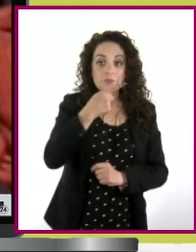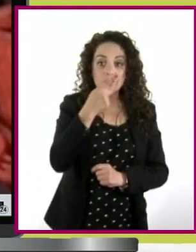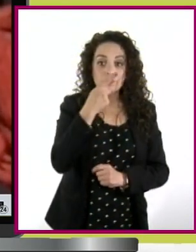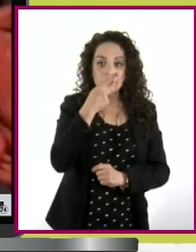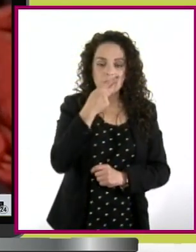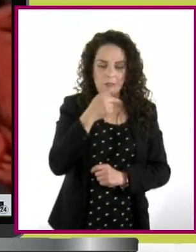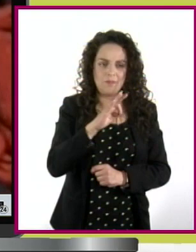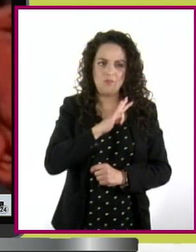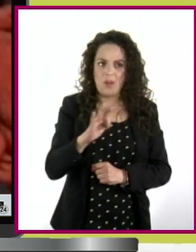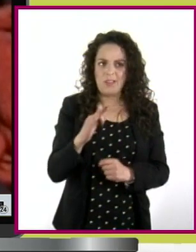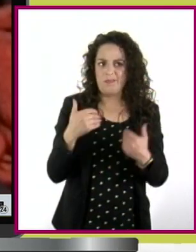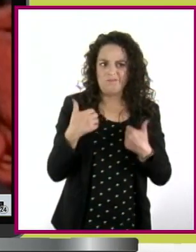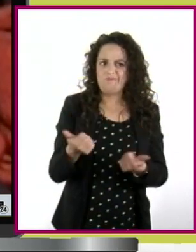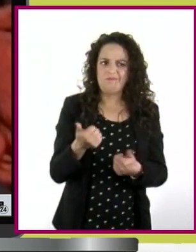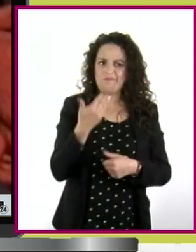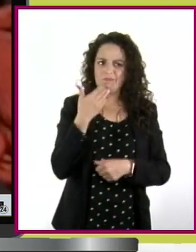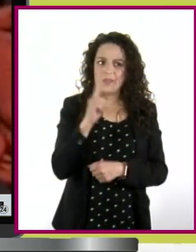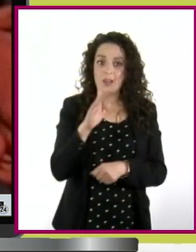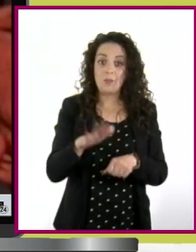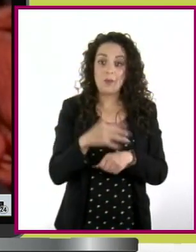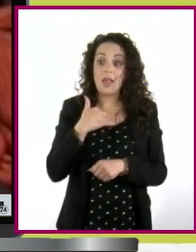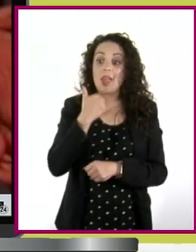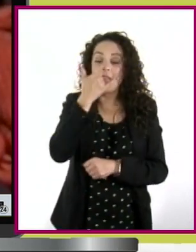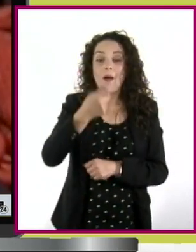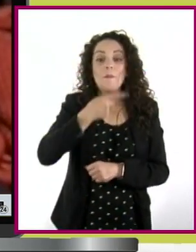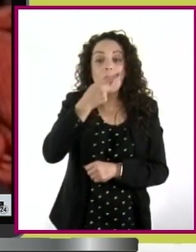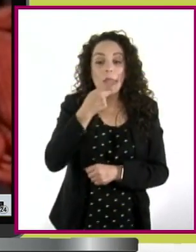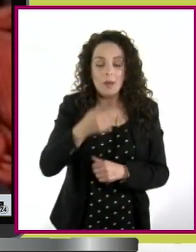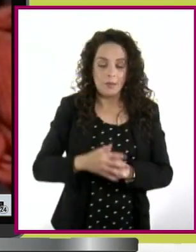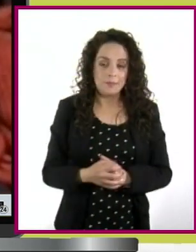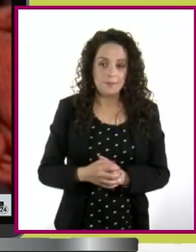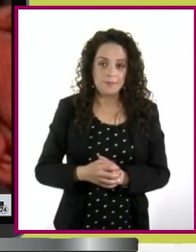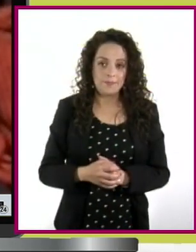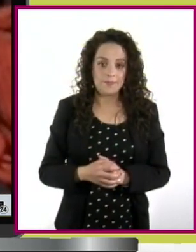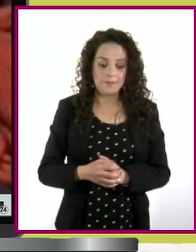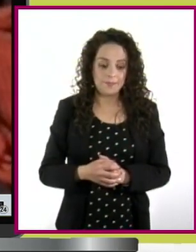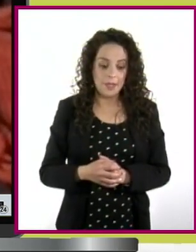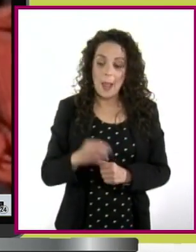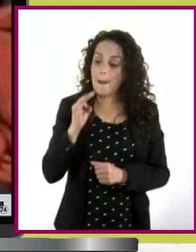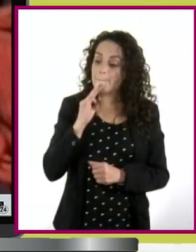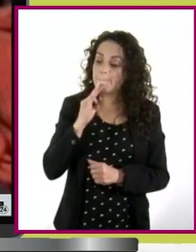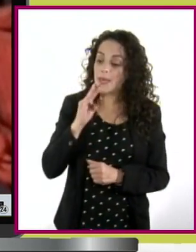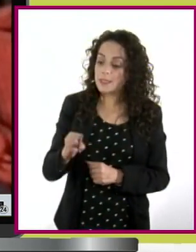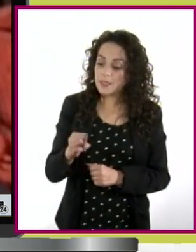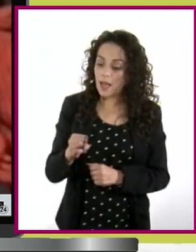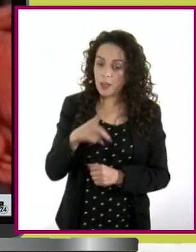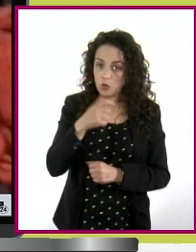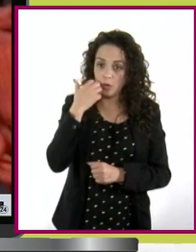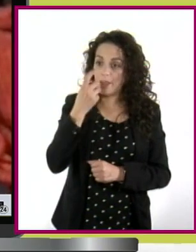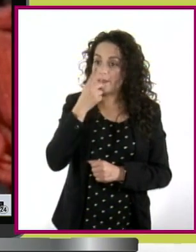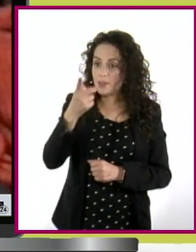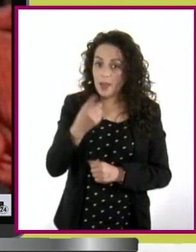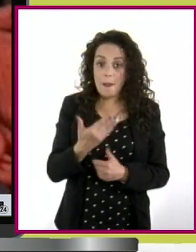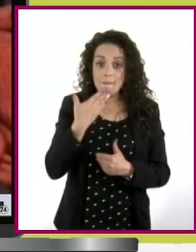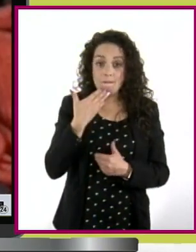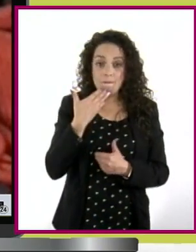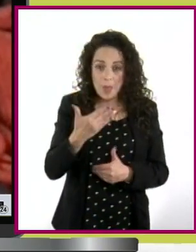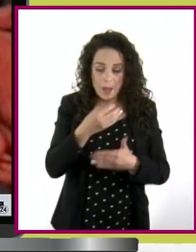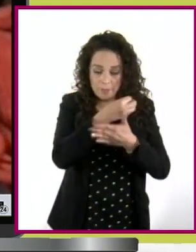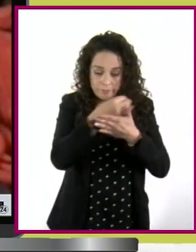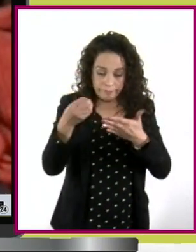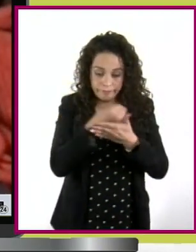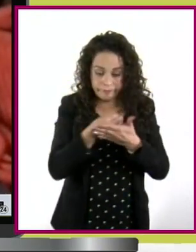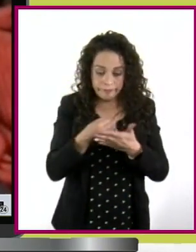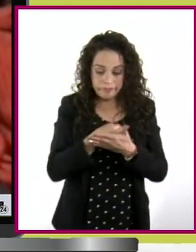comunicación. Dificultades que radiquen en el mensaje es cuando el mensaje no está estructurado correctamente. ¿Qué